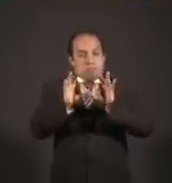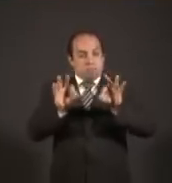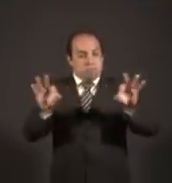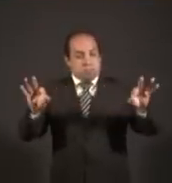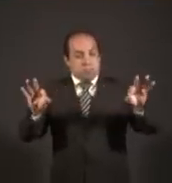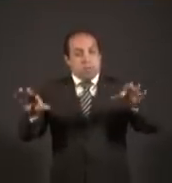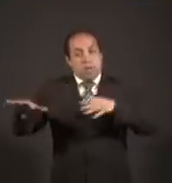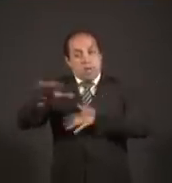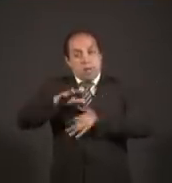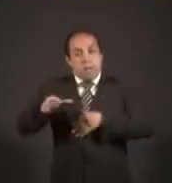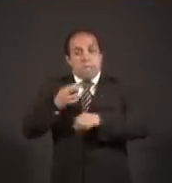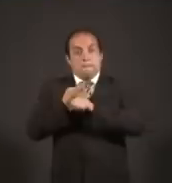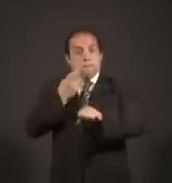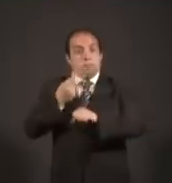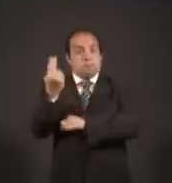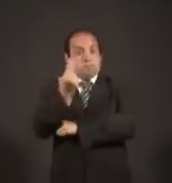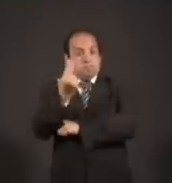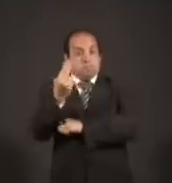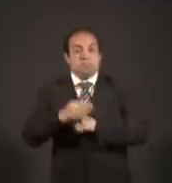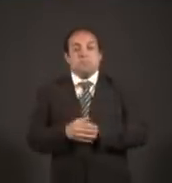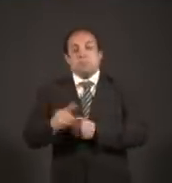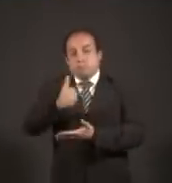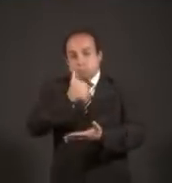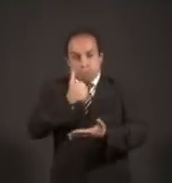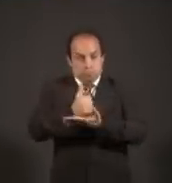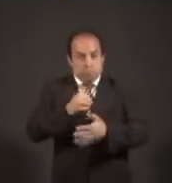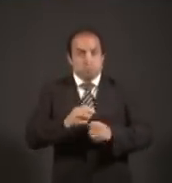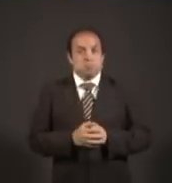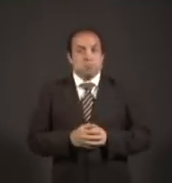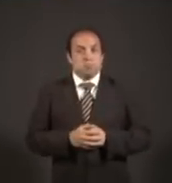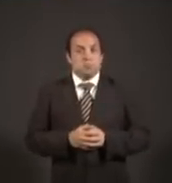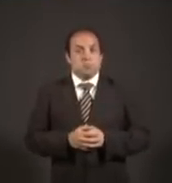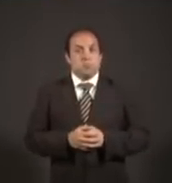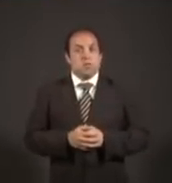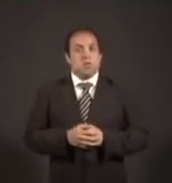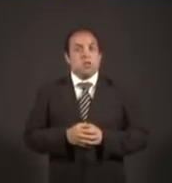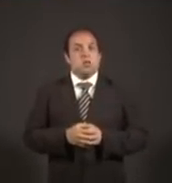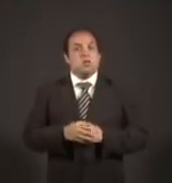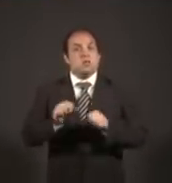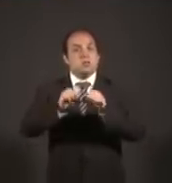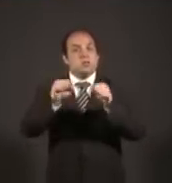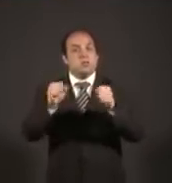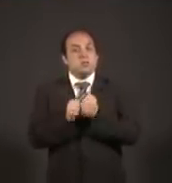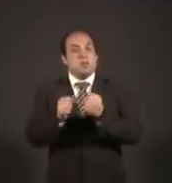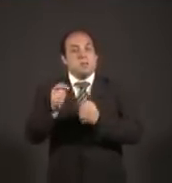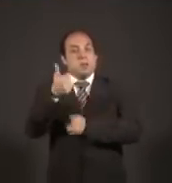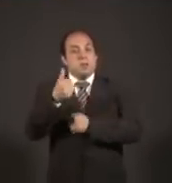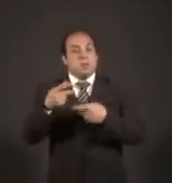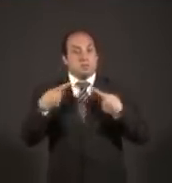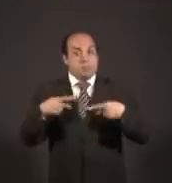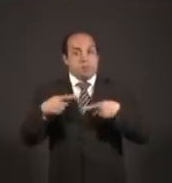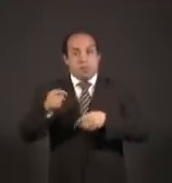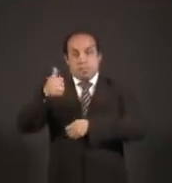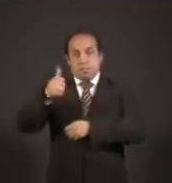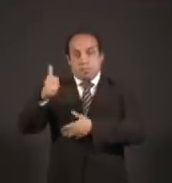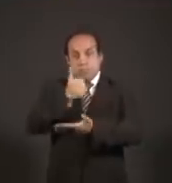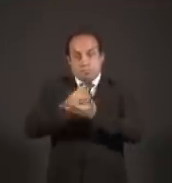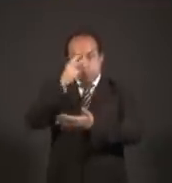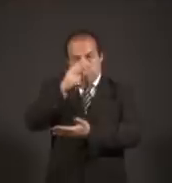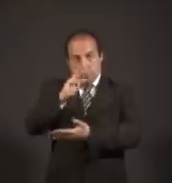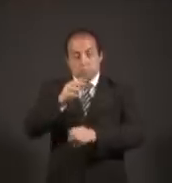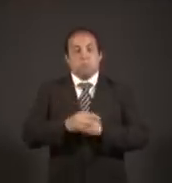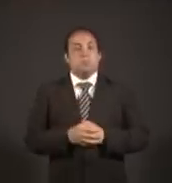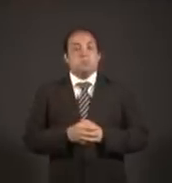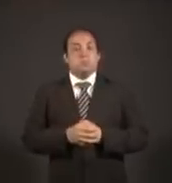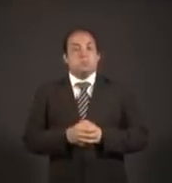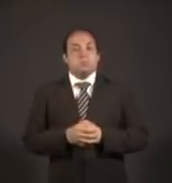de mayor necesidad en la ciudad, es un sistema de primera para personas de primera en la Ciudad de México, y por